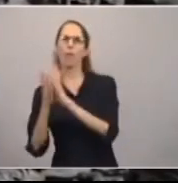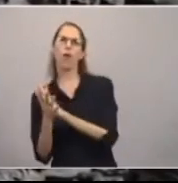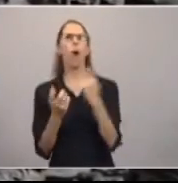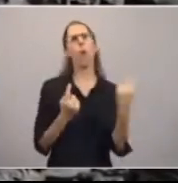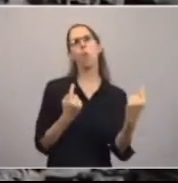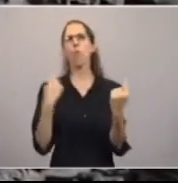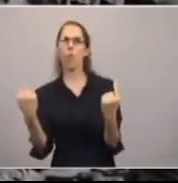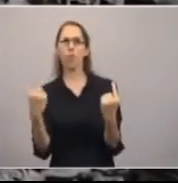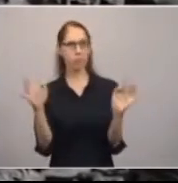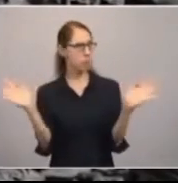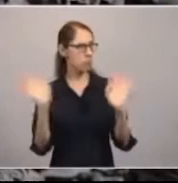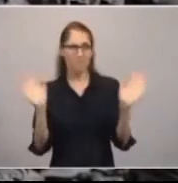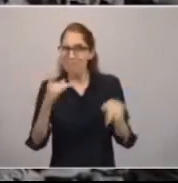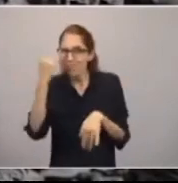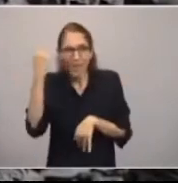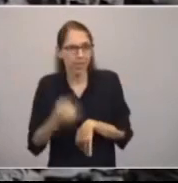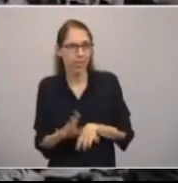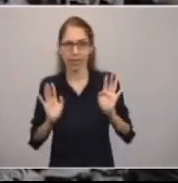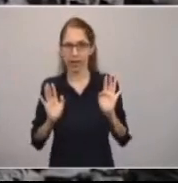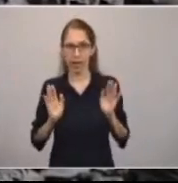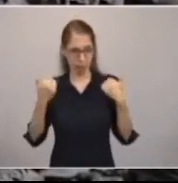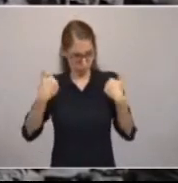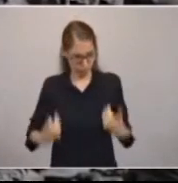Nunca propusimos eso.